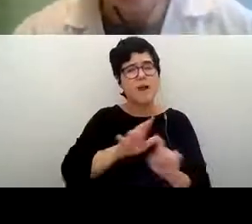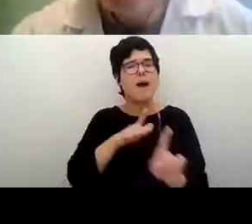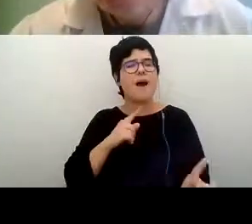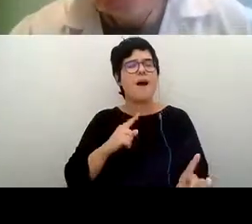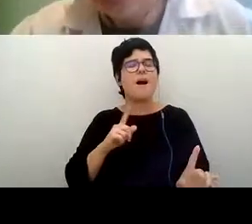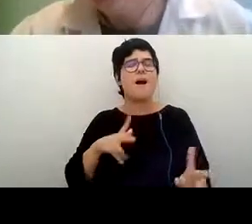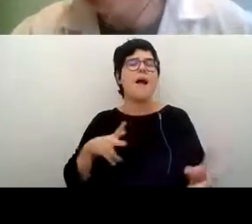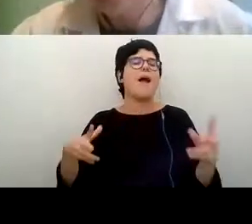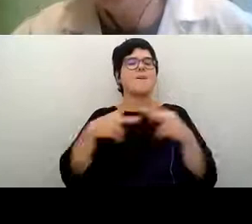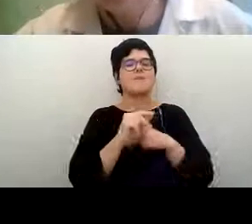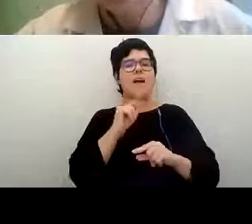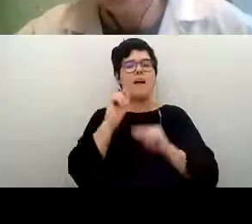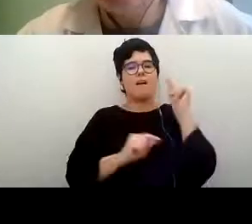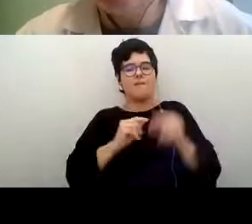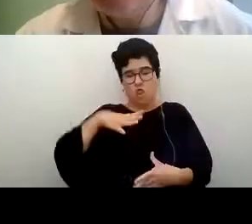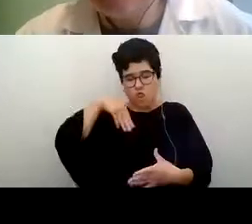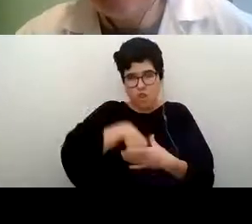internas. Y luego tres